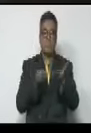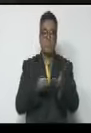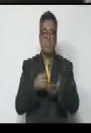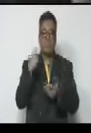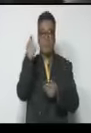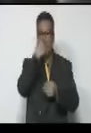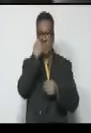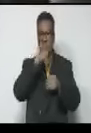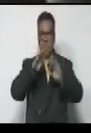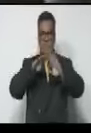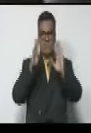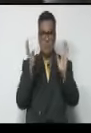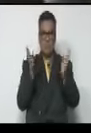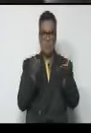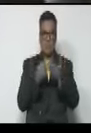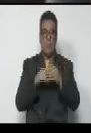cocaína.